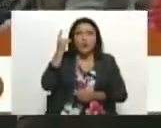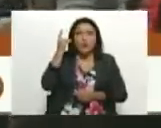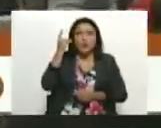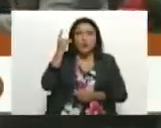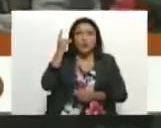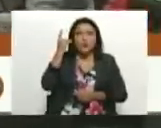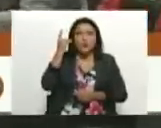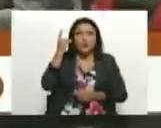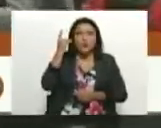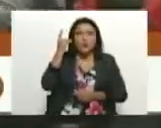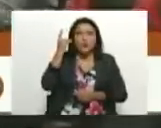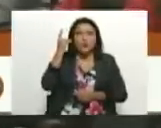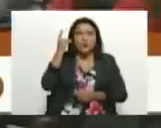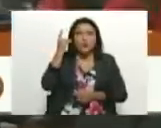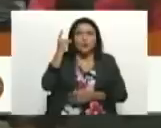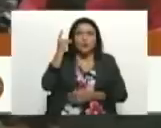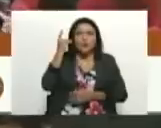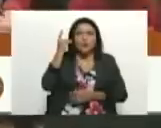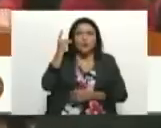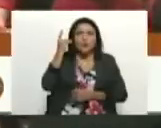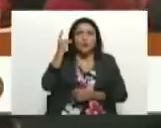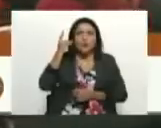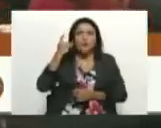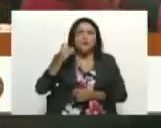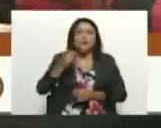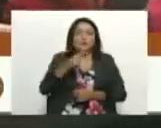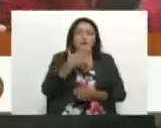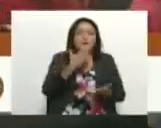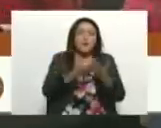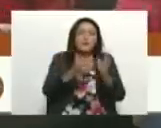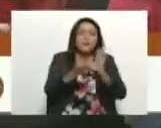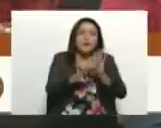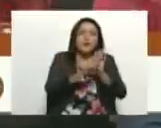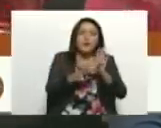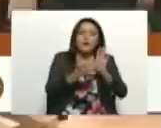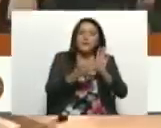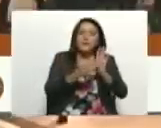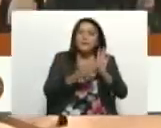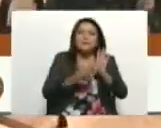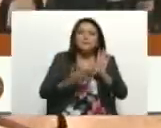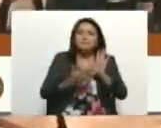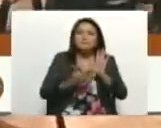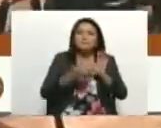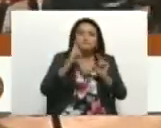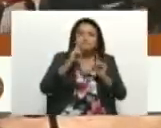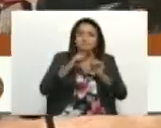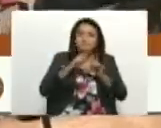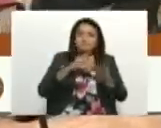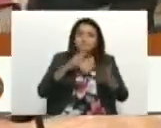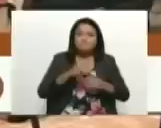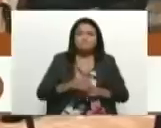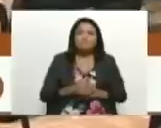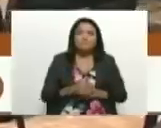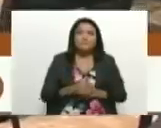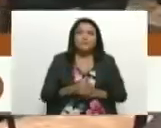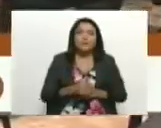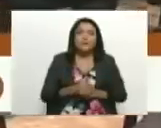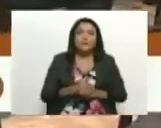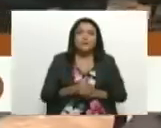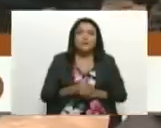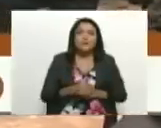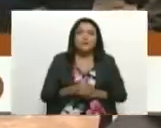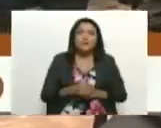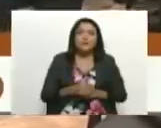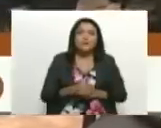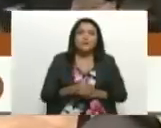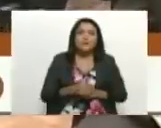contiene este documento legal, que tiene el objetivo de trabajar y fortalecer esta lucha contra la corrupción.